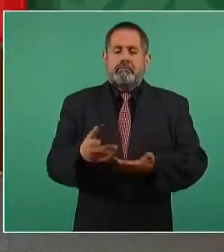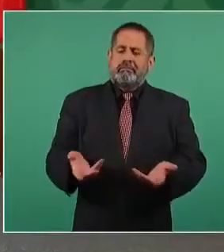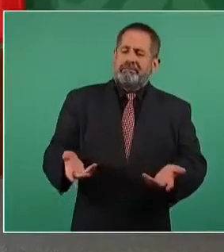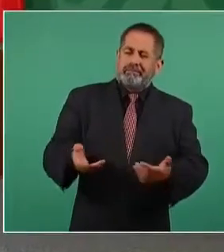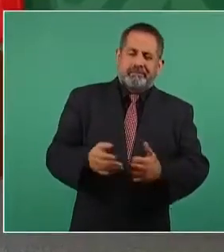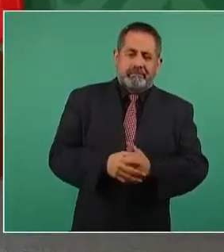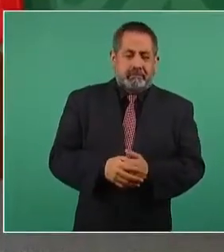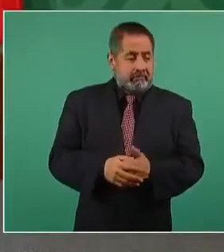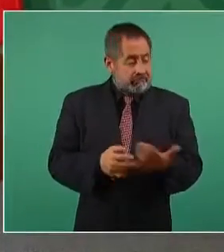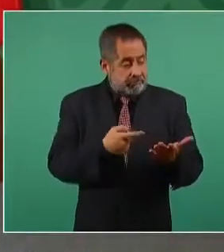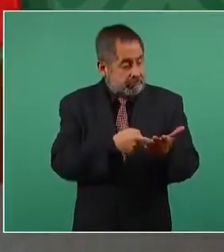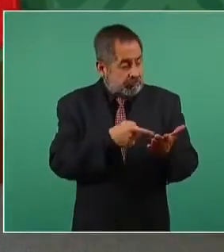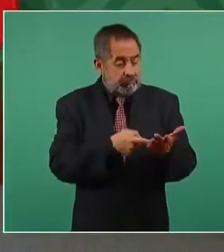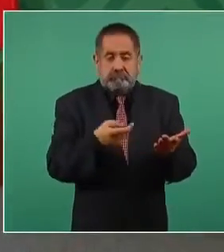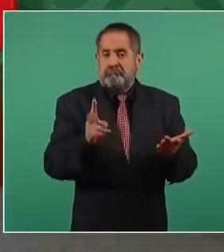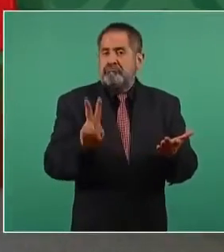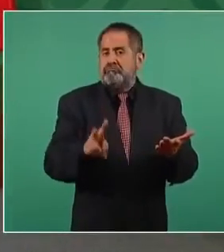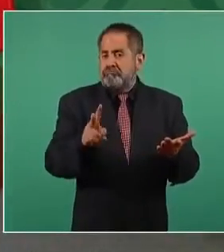así es.